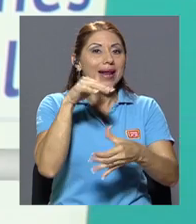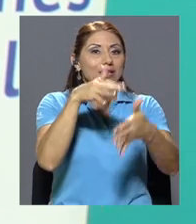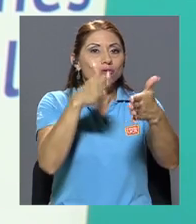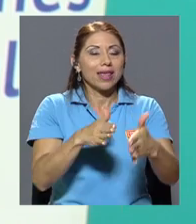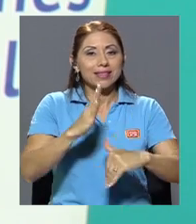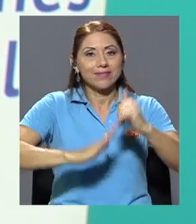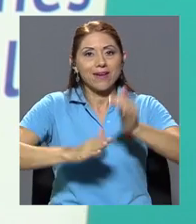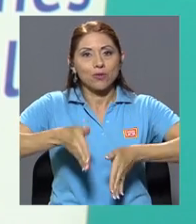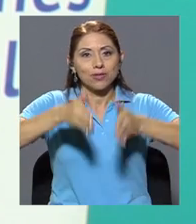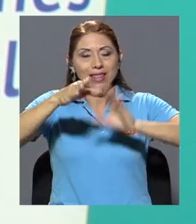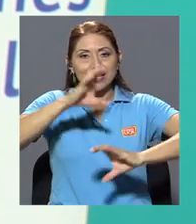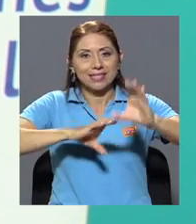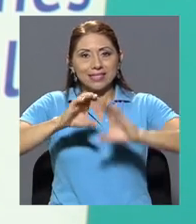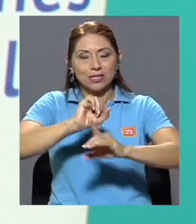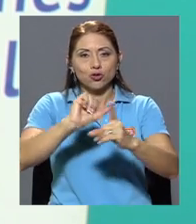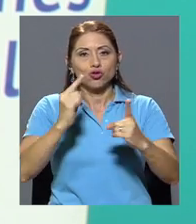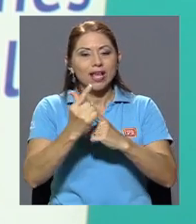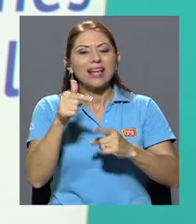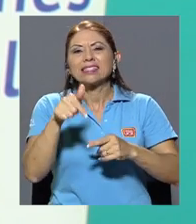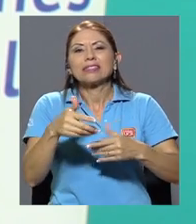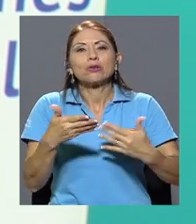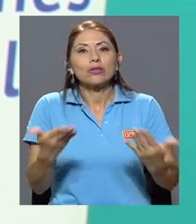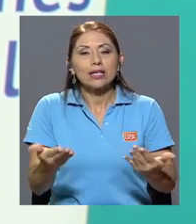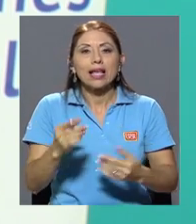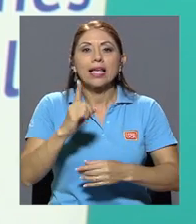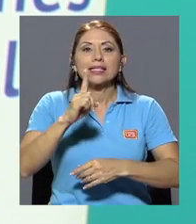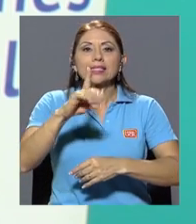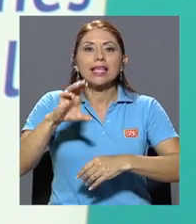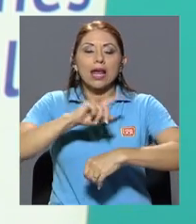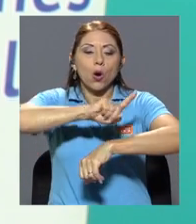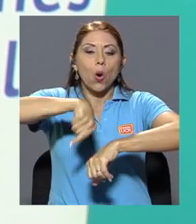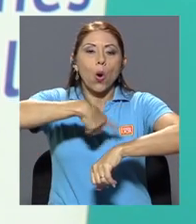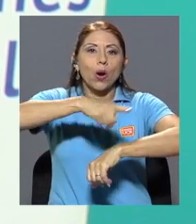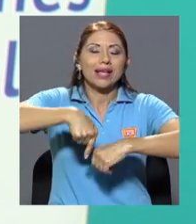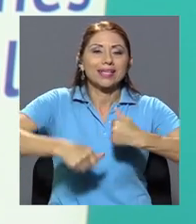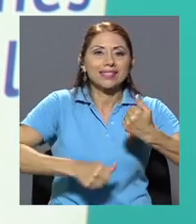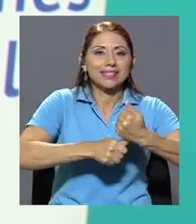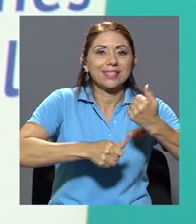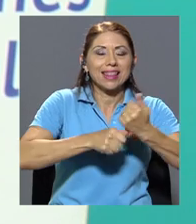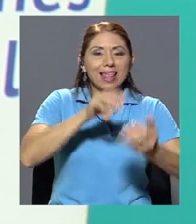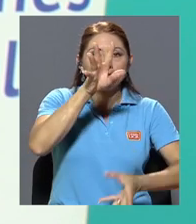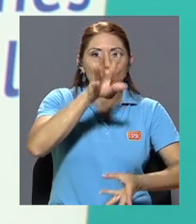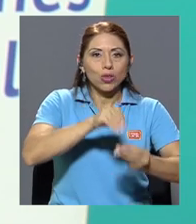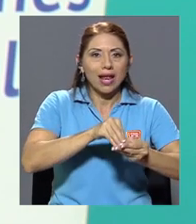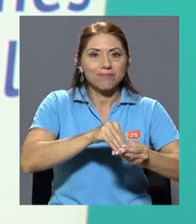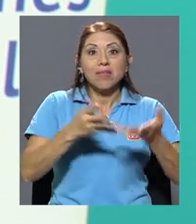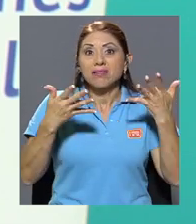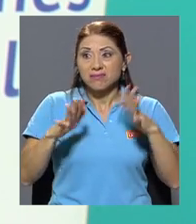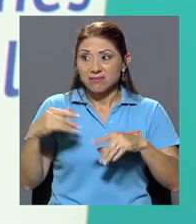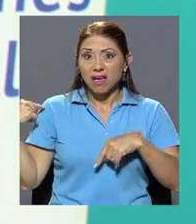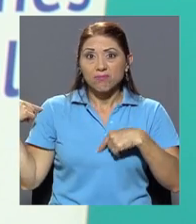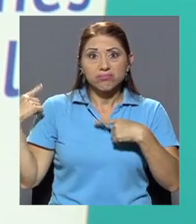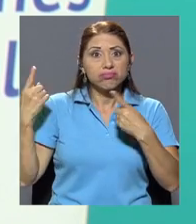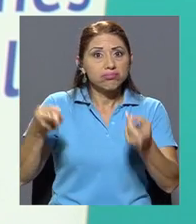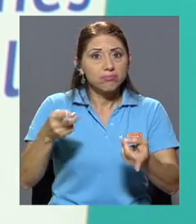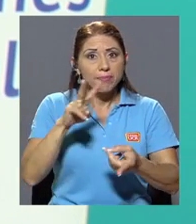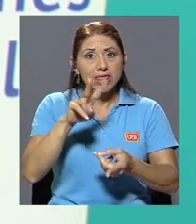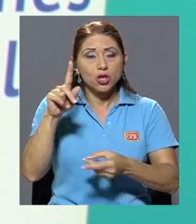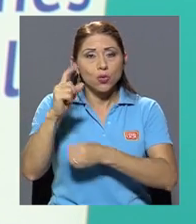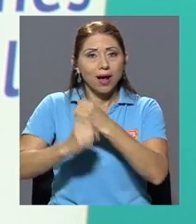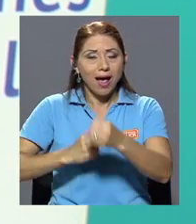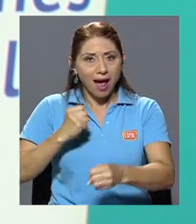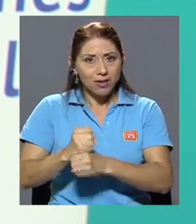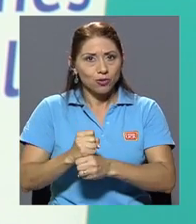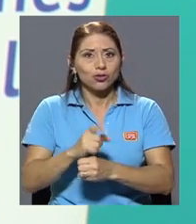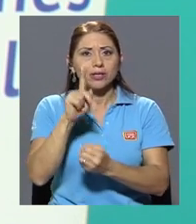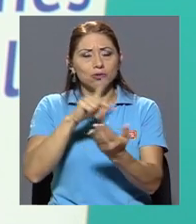Ciencias Sociales. Consiste en 100 horas asistente en total y ya tiene una existencia de 21 años. Con